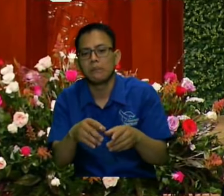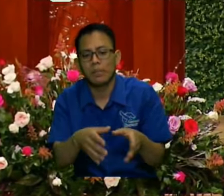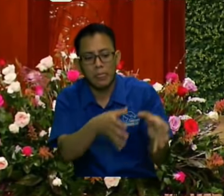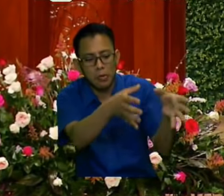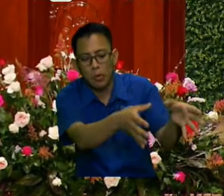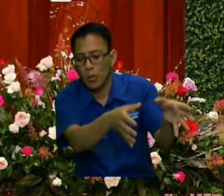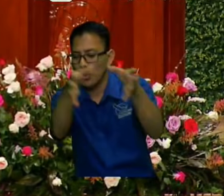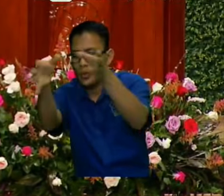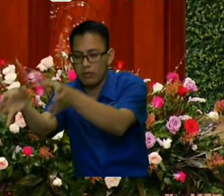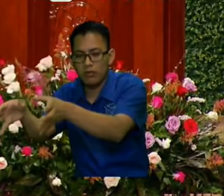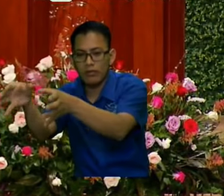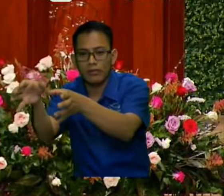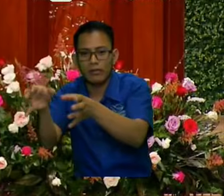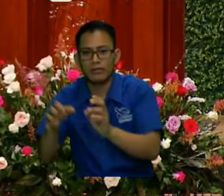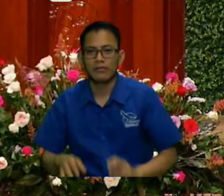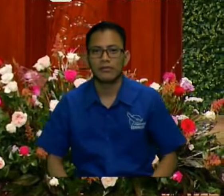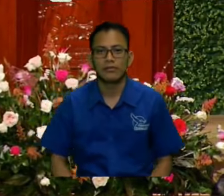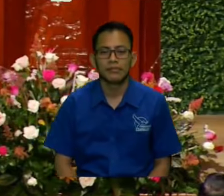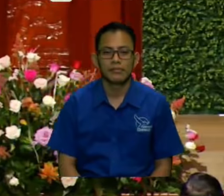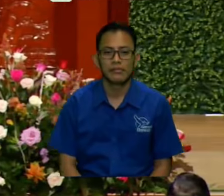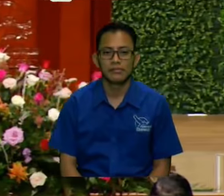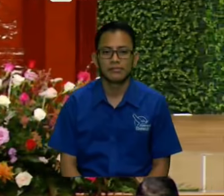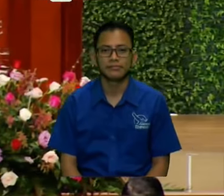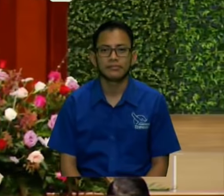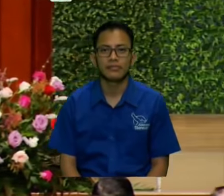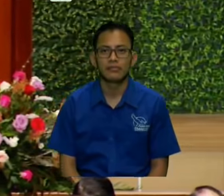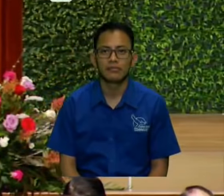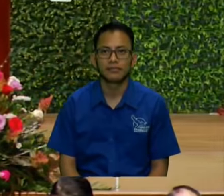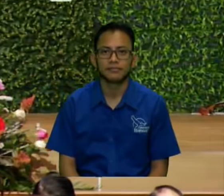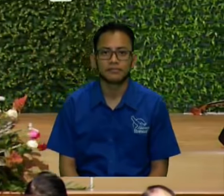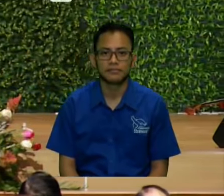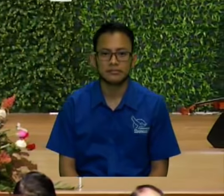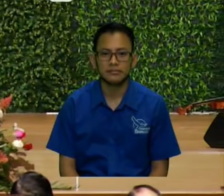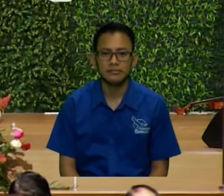cuerpo, esa forma agarra. Se acopla a usted.